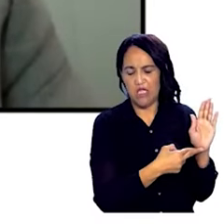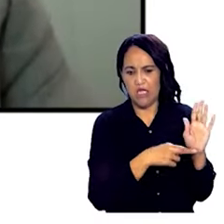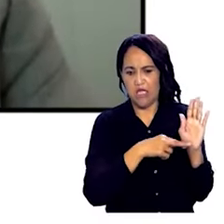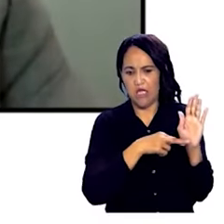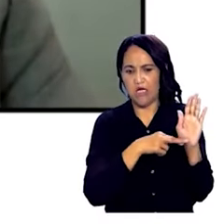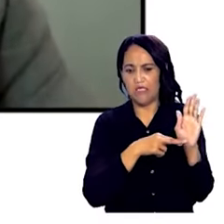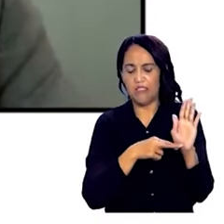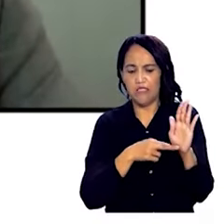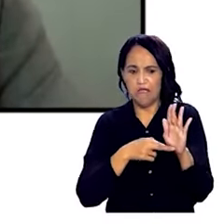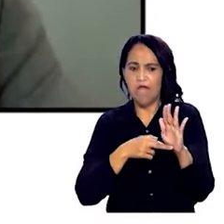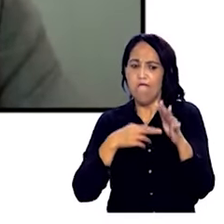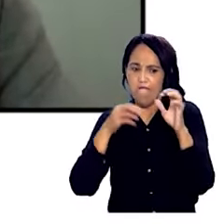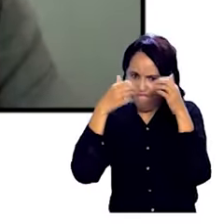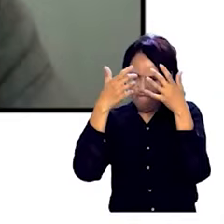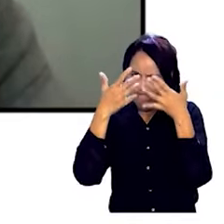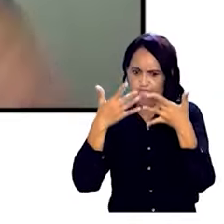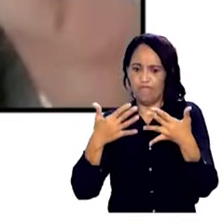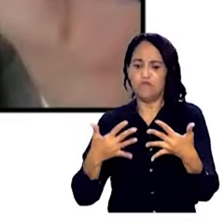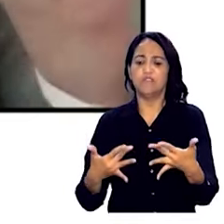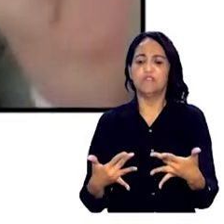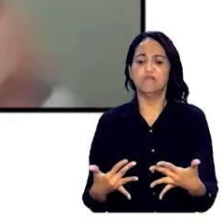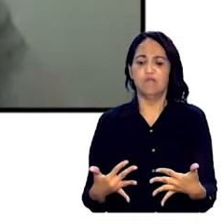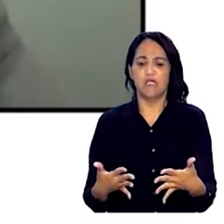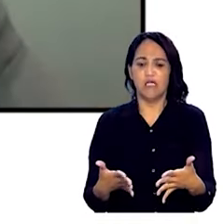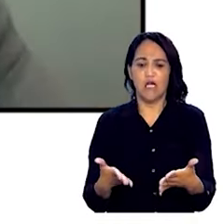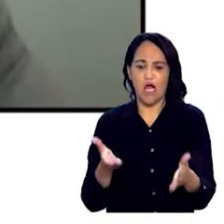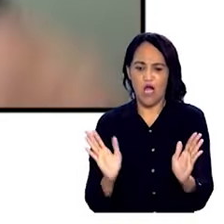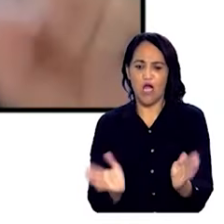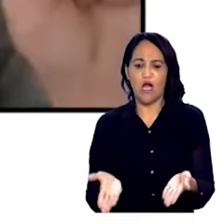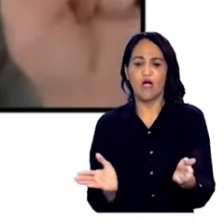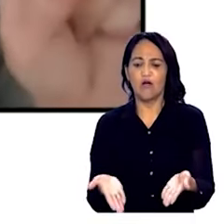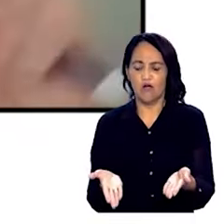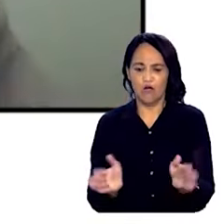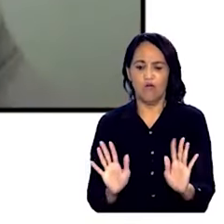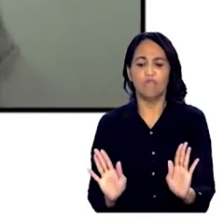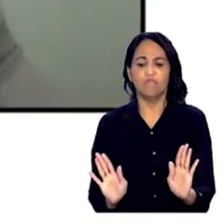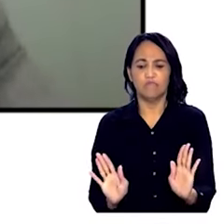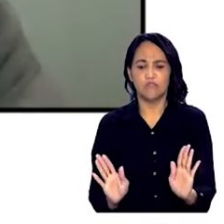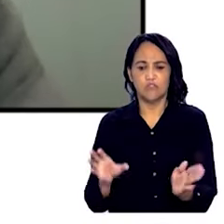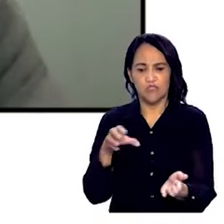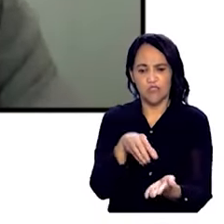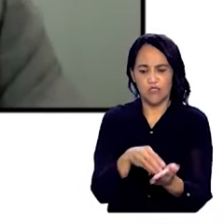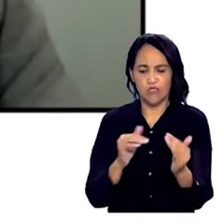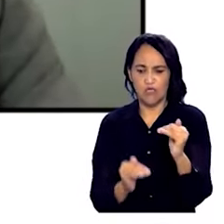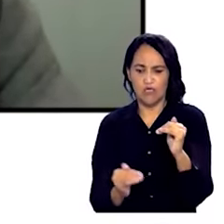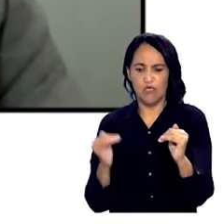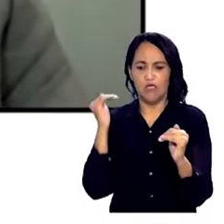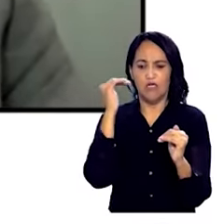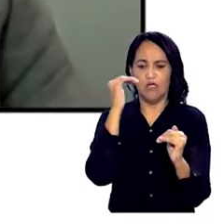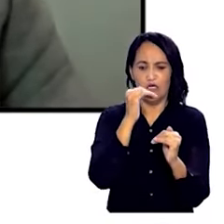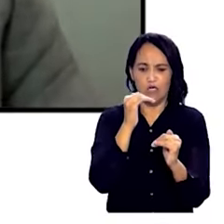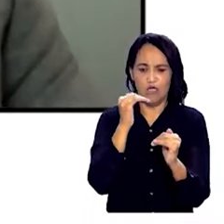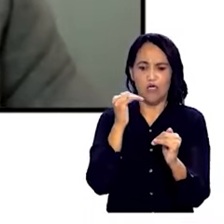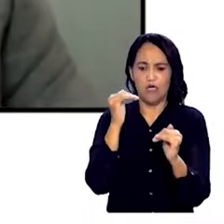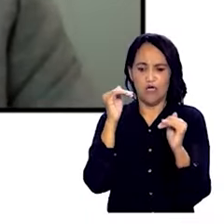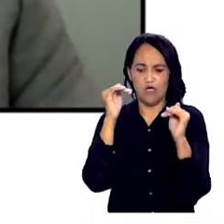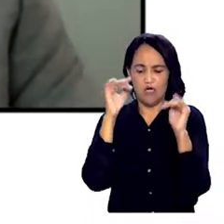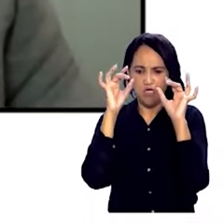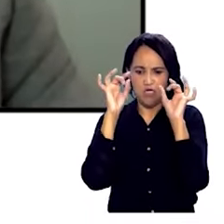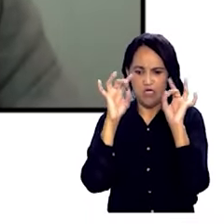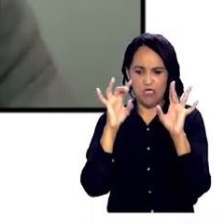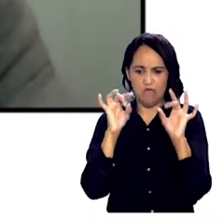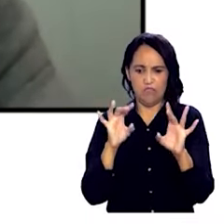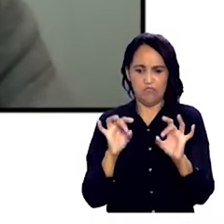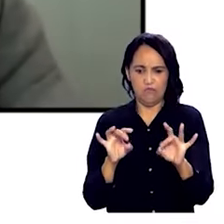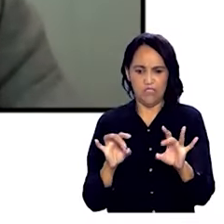Argentina una razonable discreción una Sana discre como dice el código procesal en la